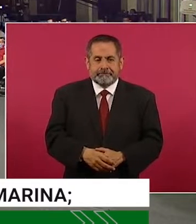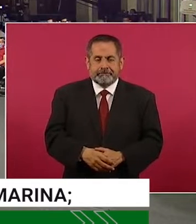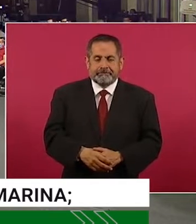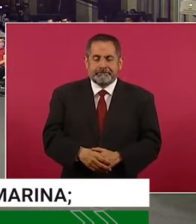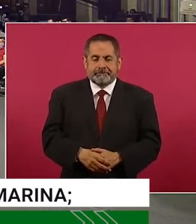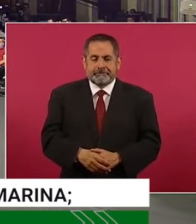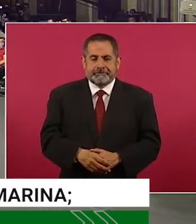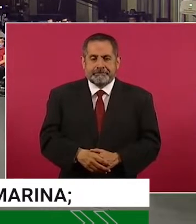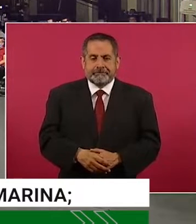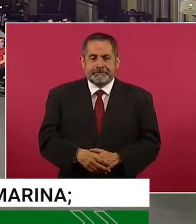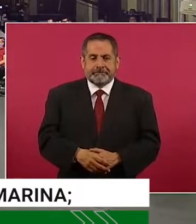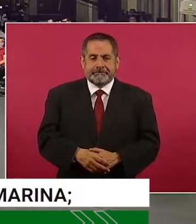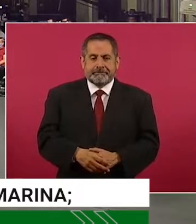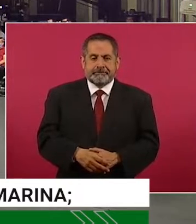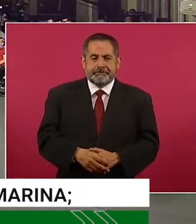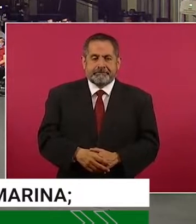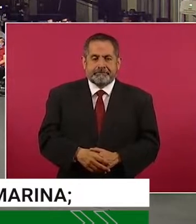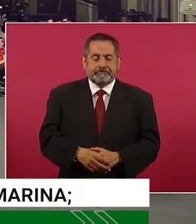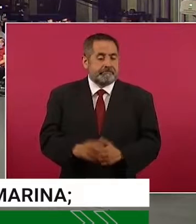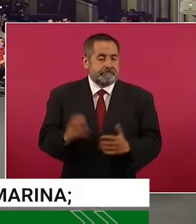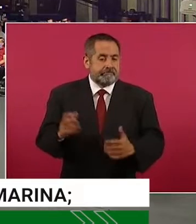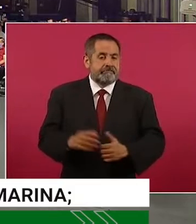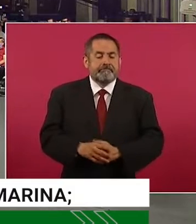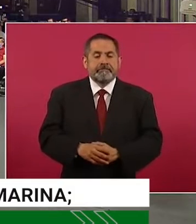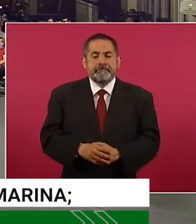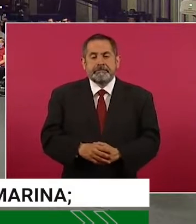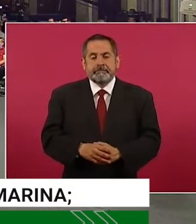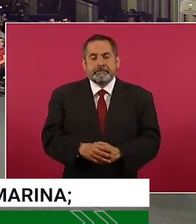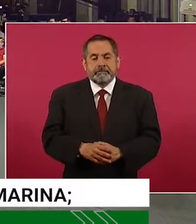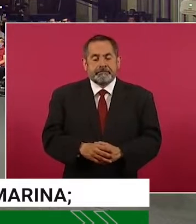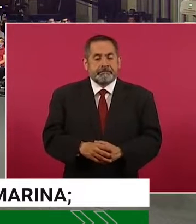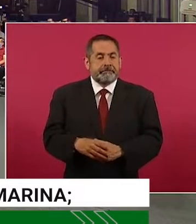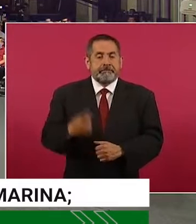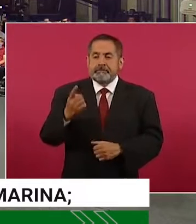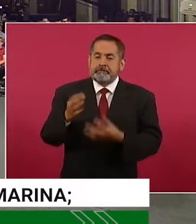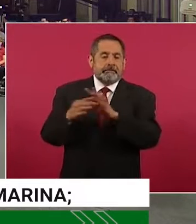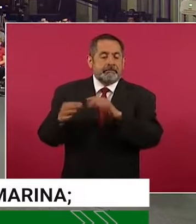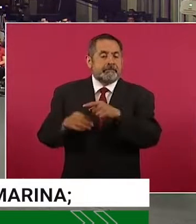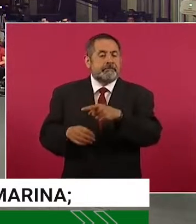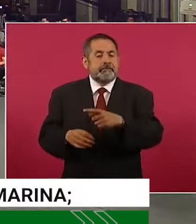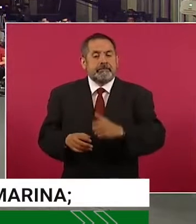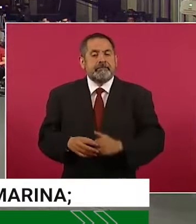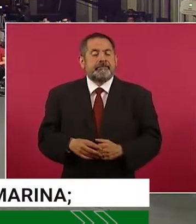del país por la celebración del Día de la Marina. Es importante